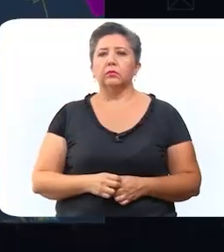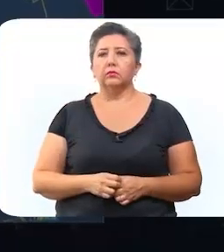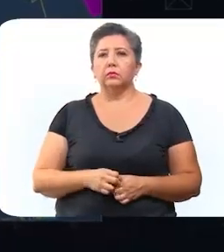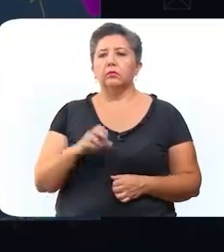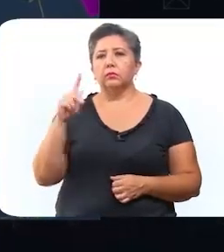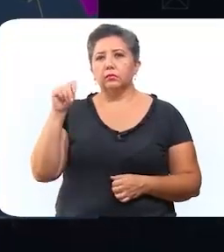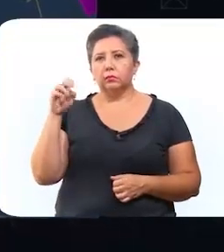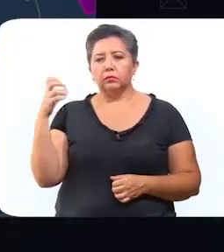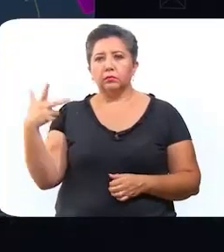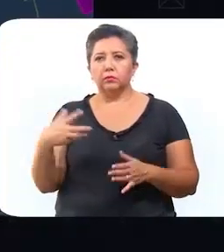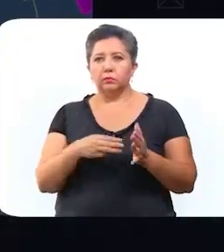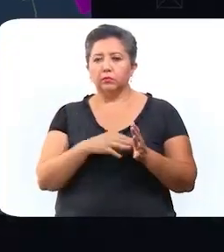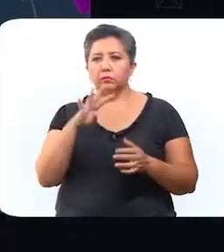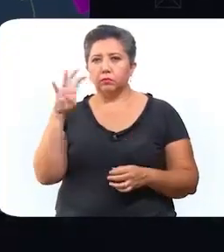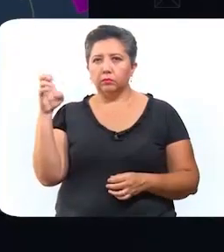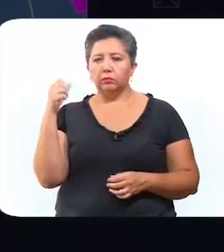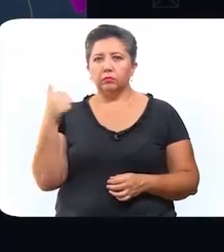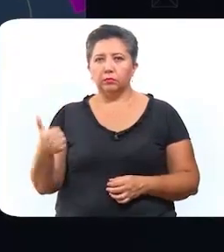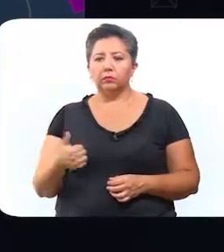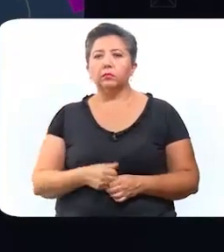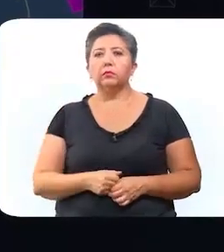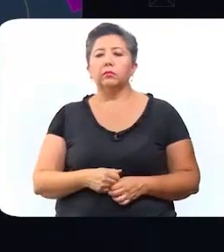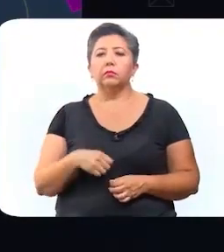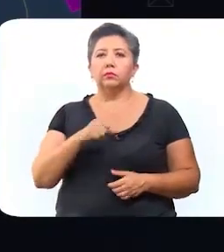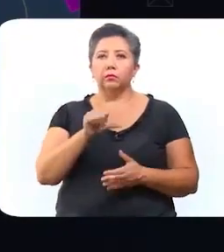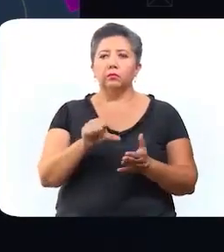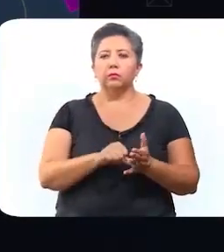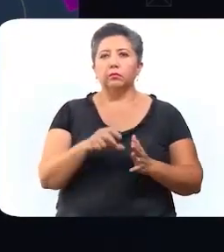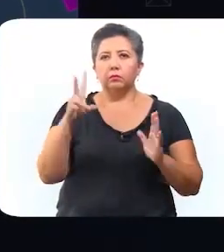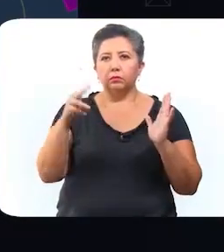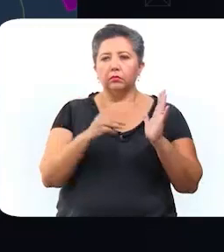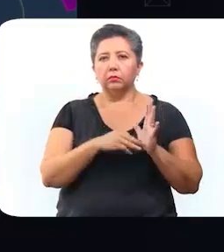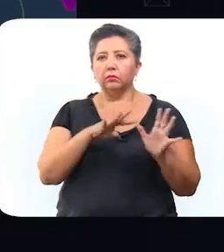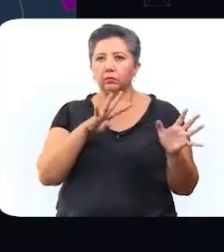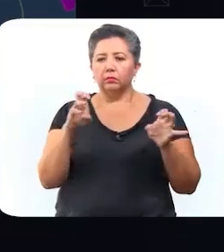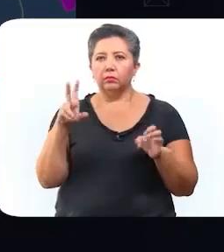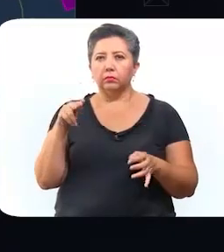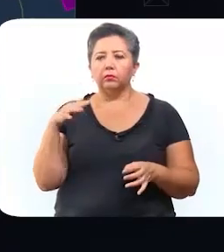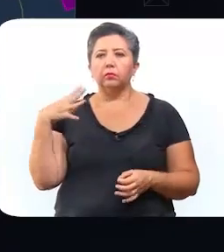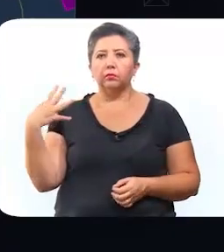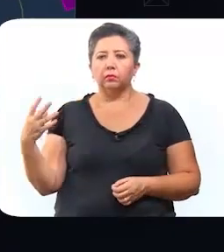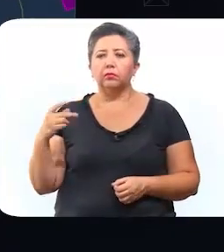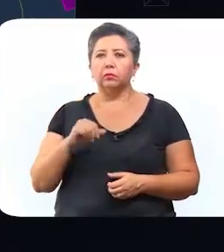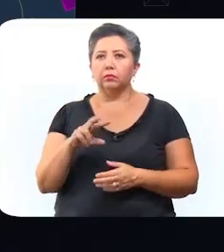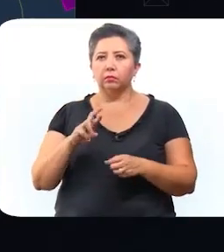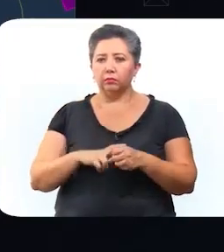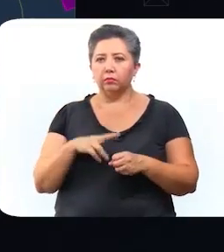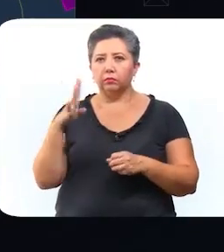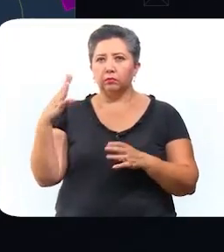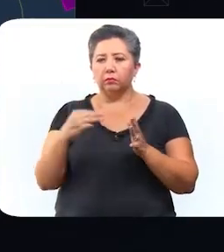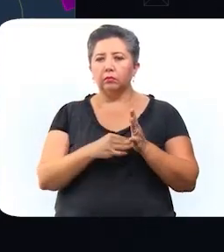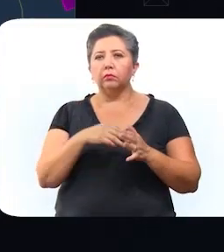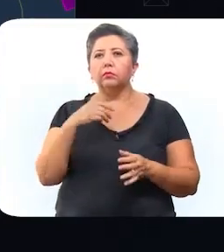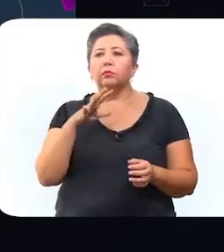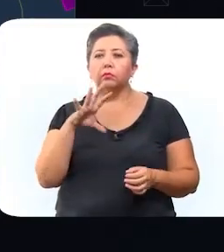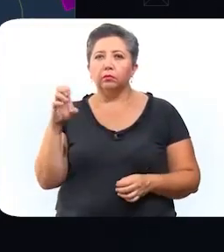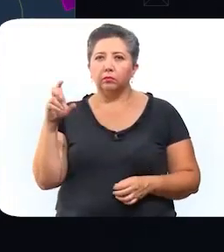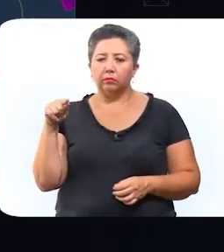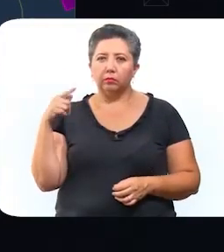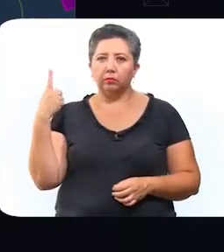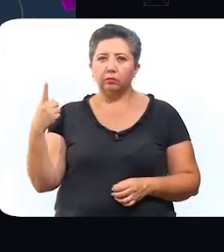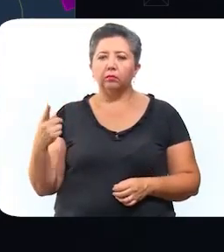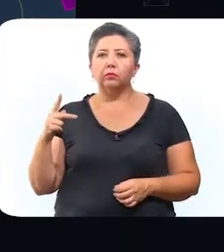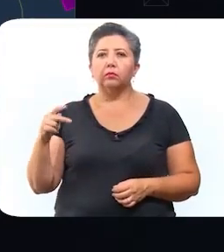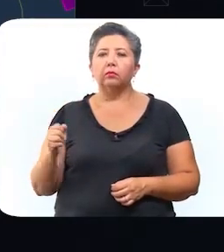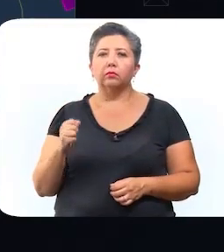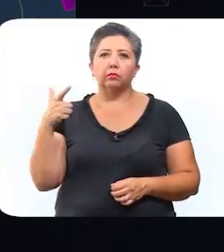la zona oriente 8.406, en la zona centro 2.984, en la zona sur 4.571 y en la